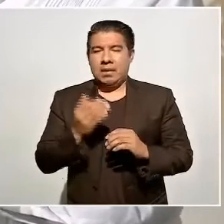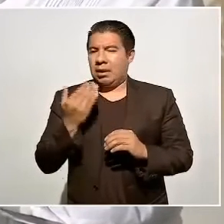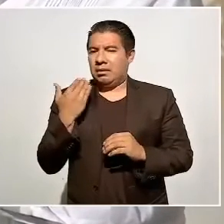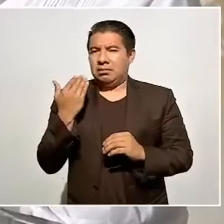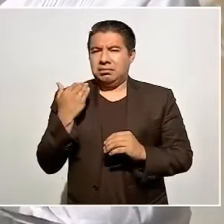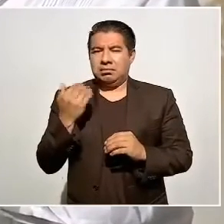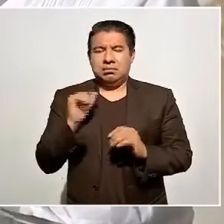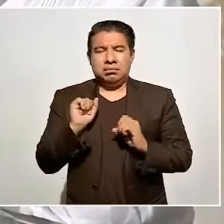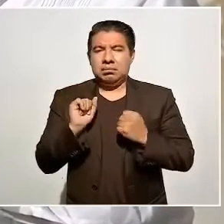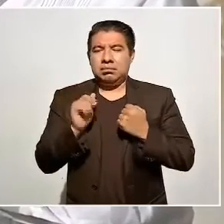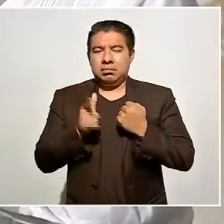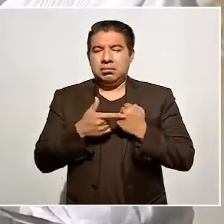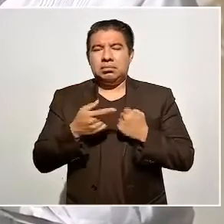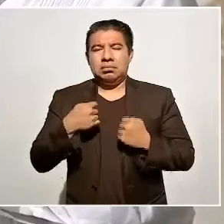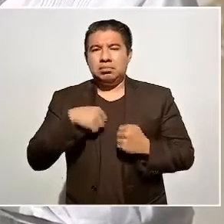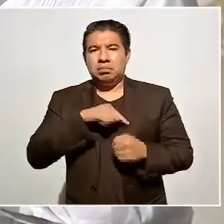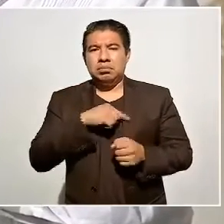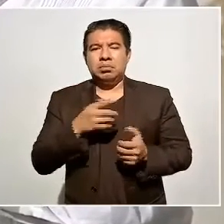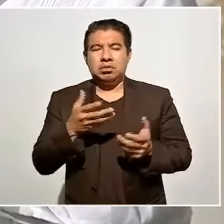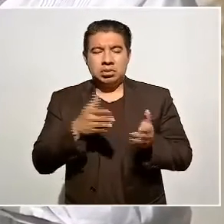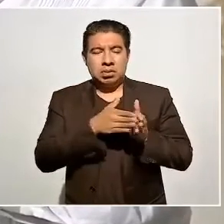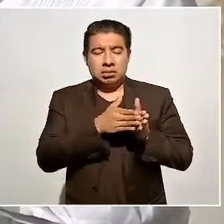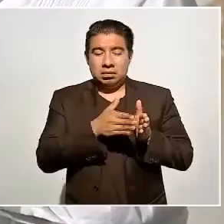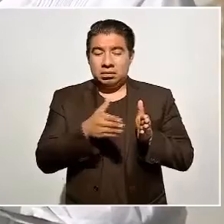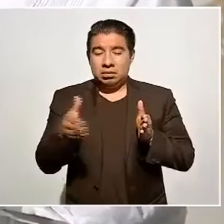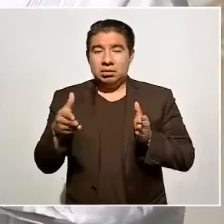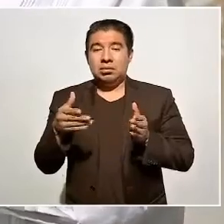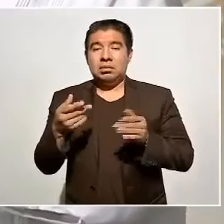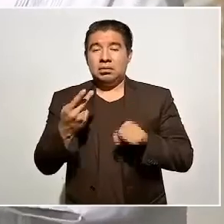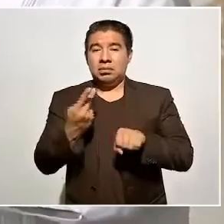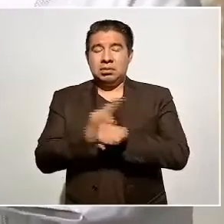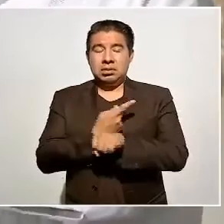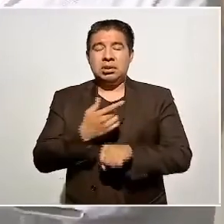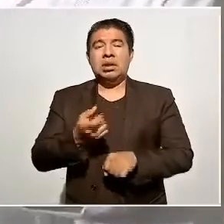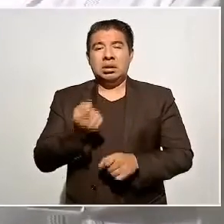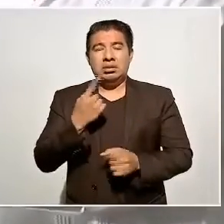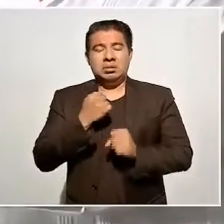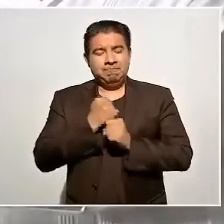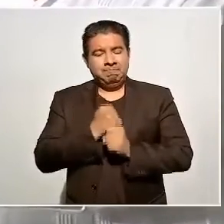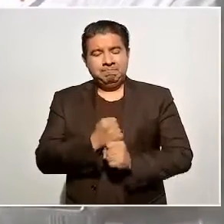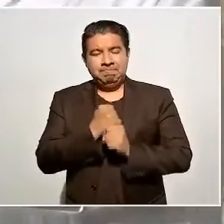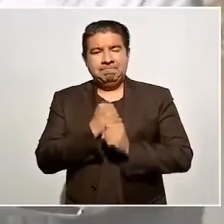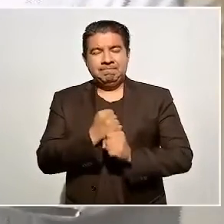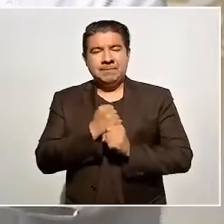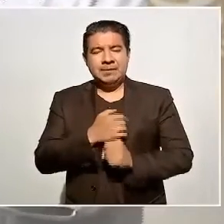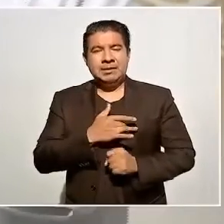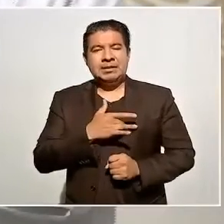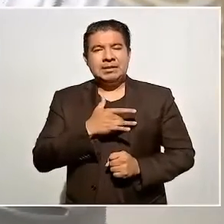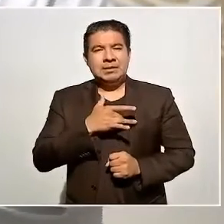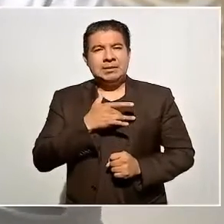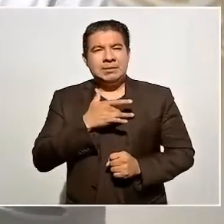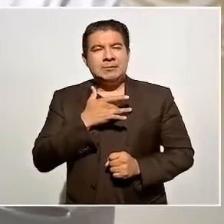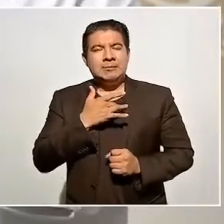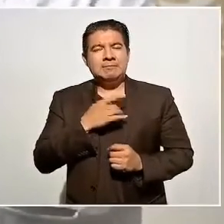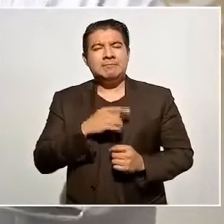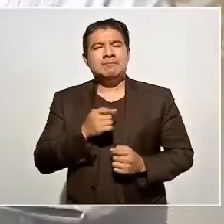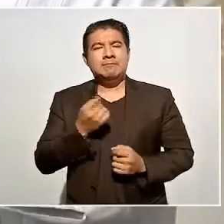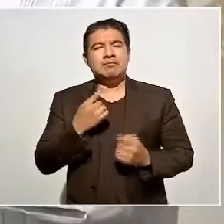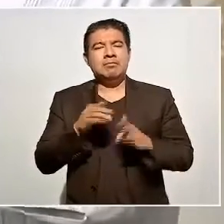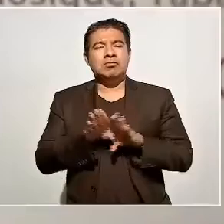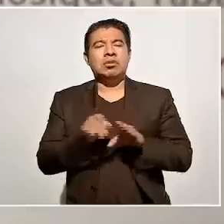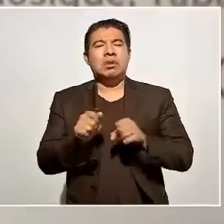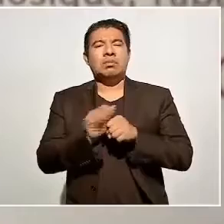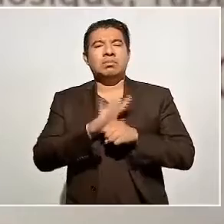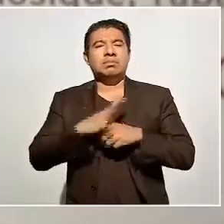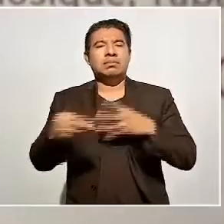pasar y todavía están los efectos dolorosos de la pandemia. Espero que